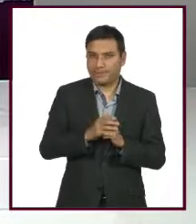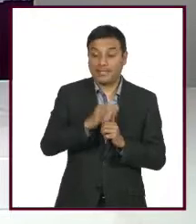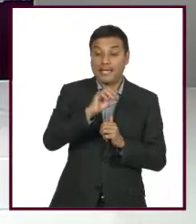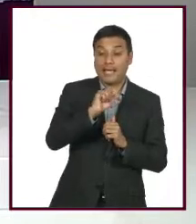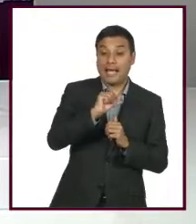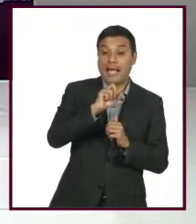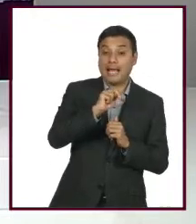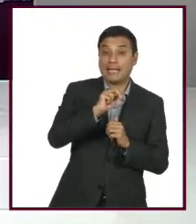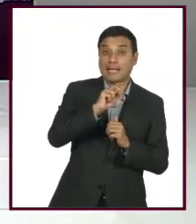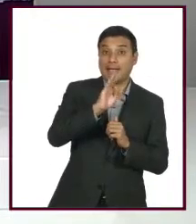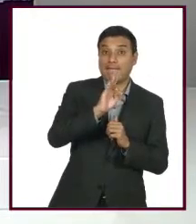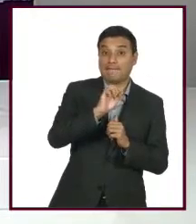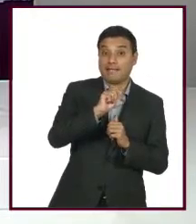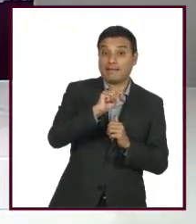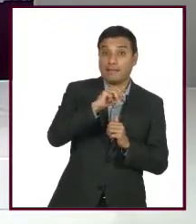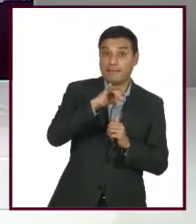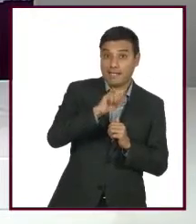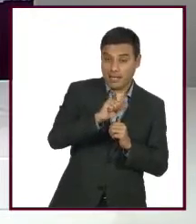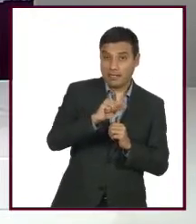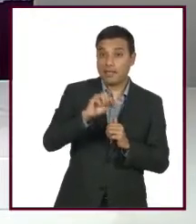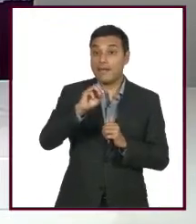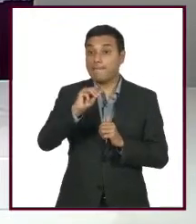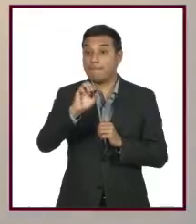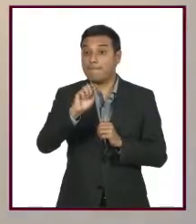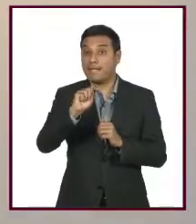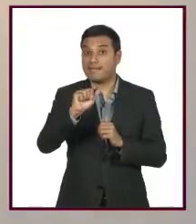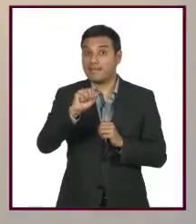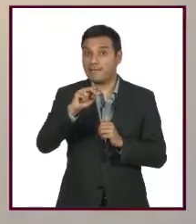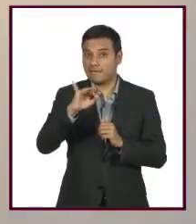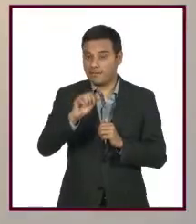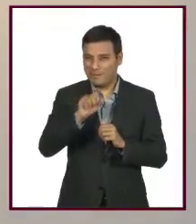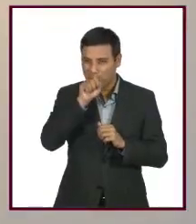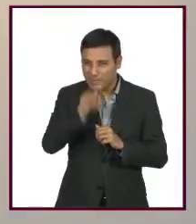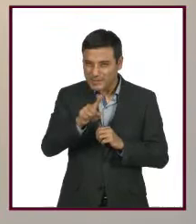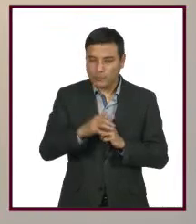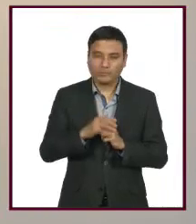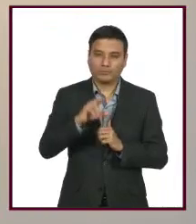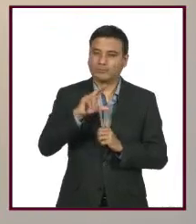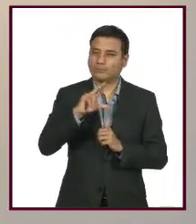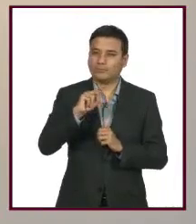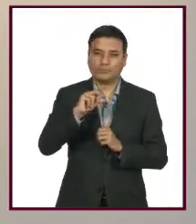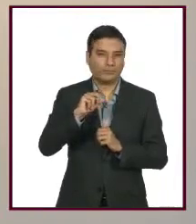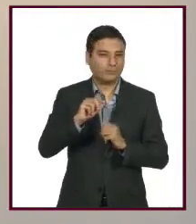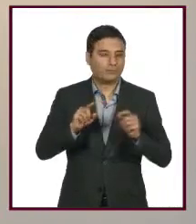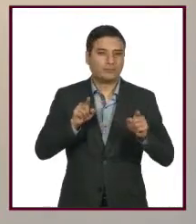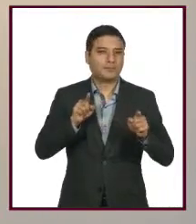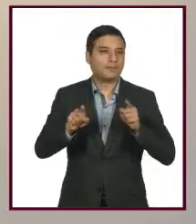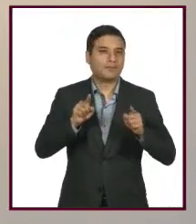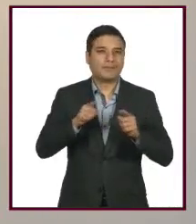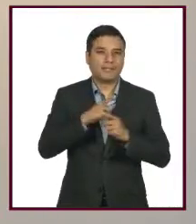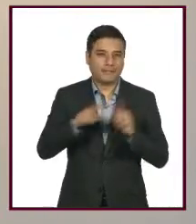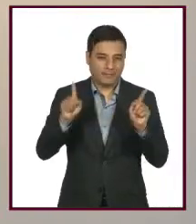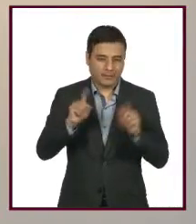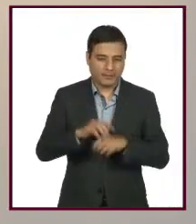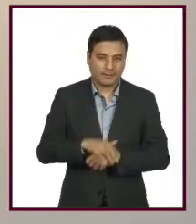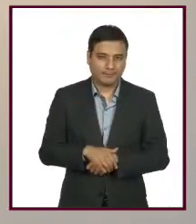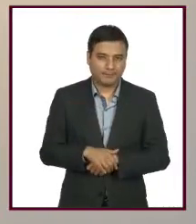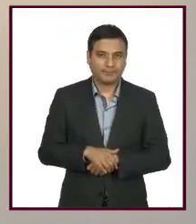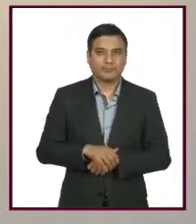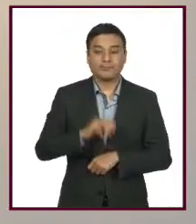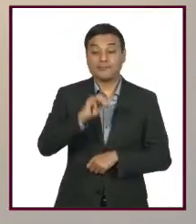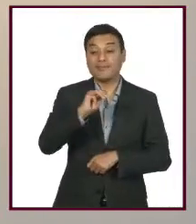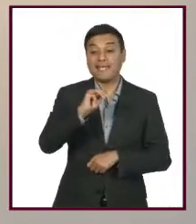mismo que metanfetamina. Sí, bueno, es distinta la anfetamina a la metanfetamina.